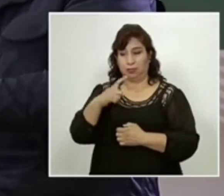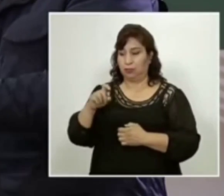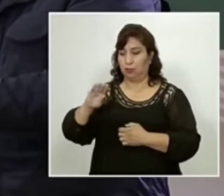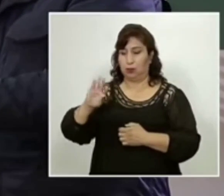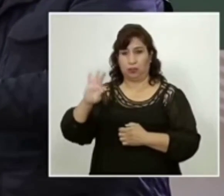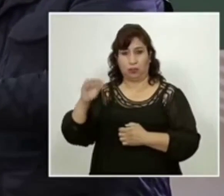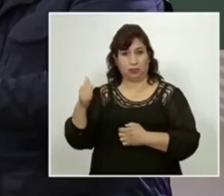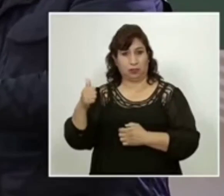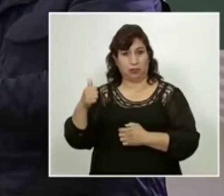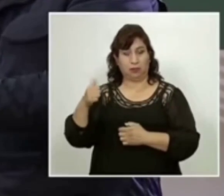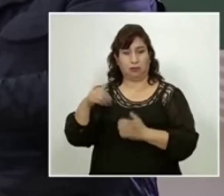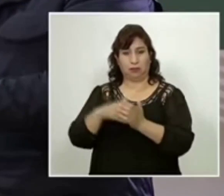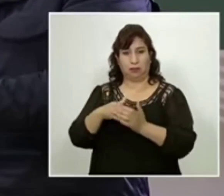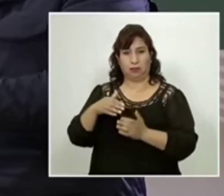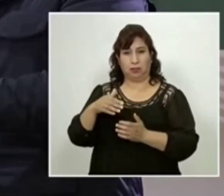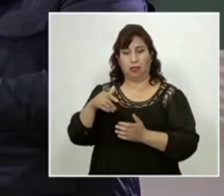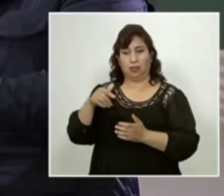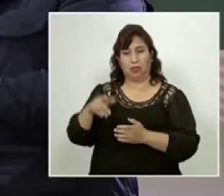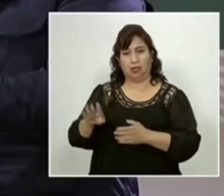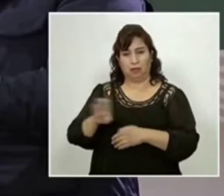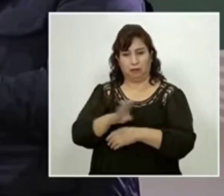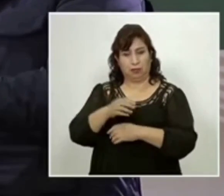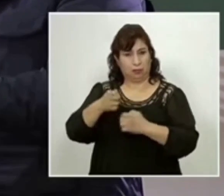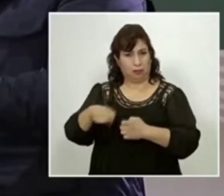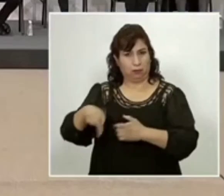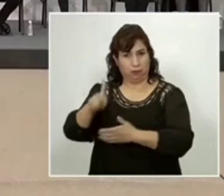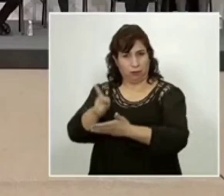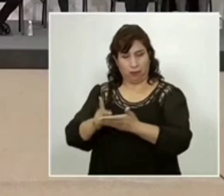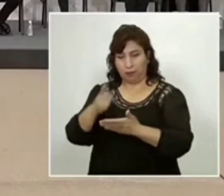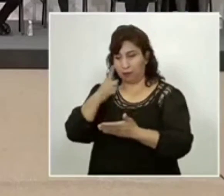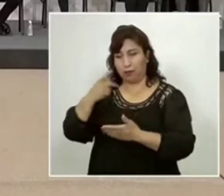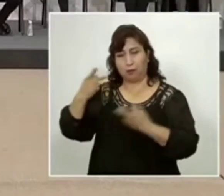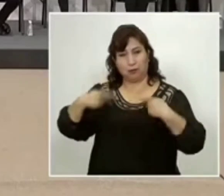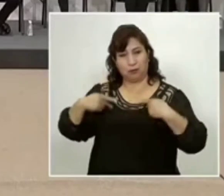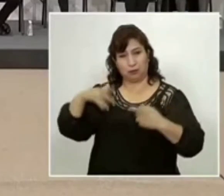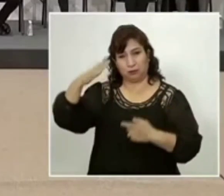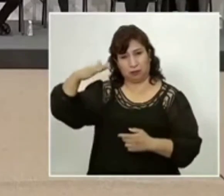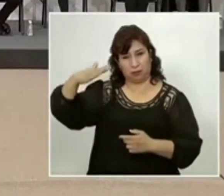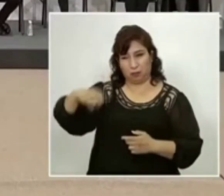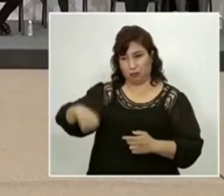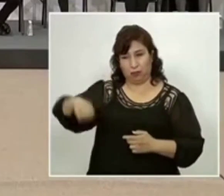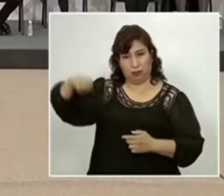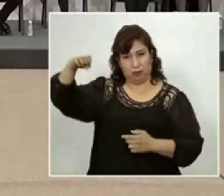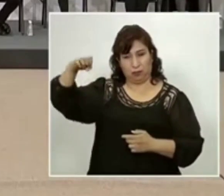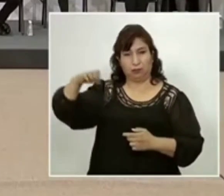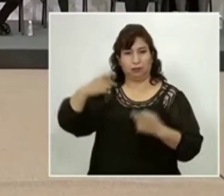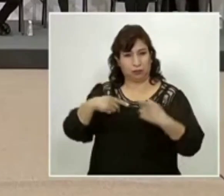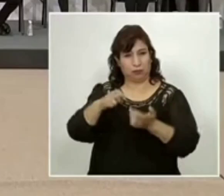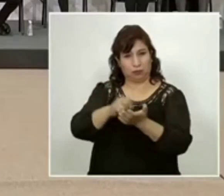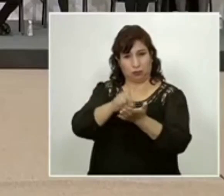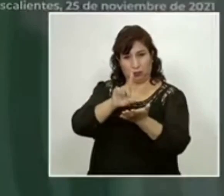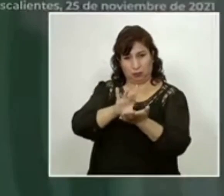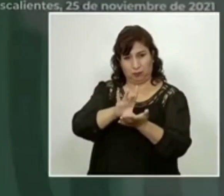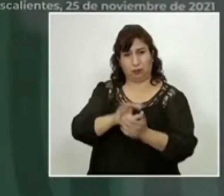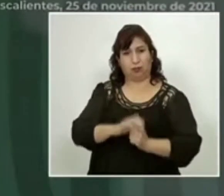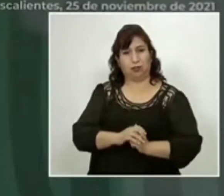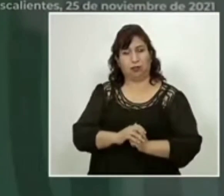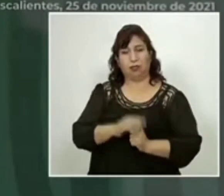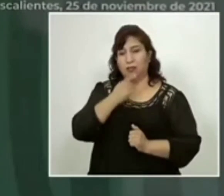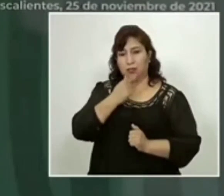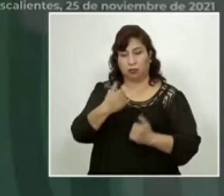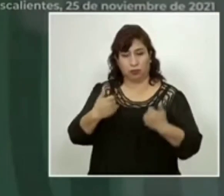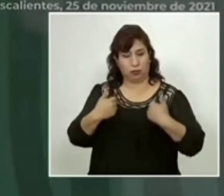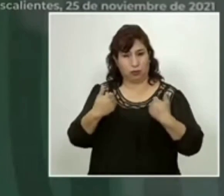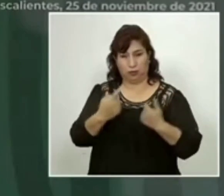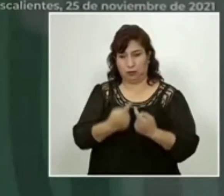98.146 derechohabientes de los programas para personas adultas mayores, personas con discapacidad, niñas y niños